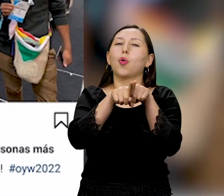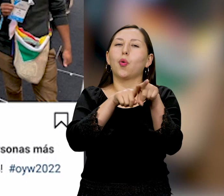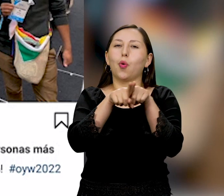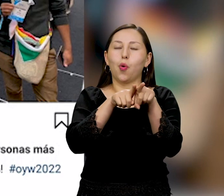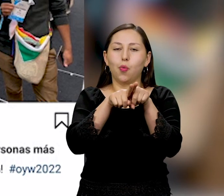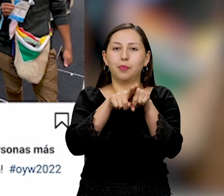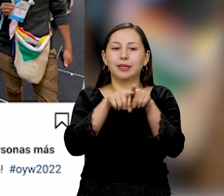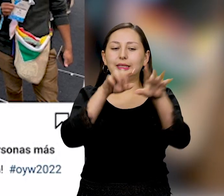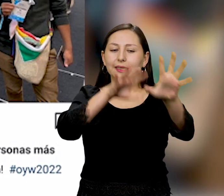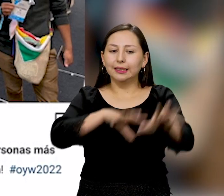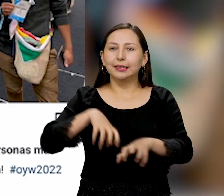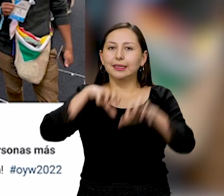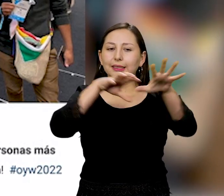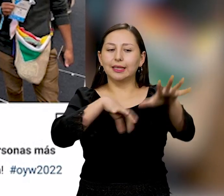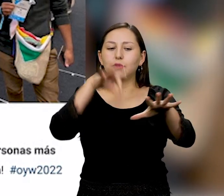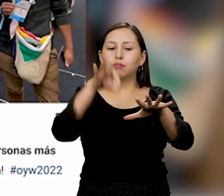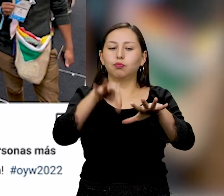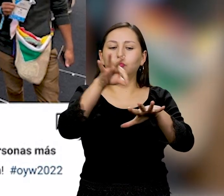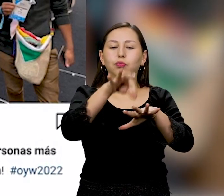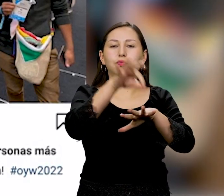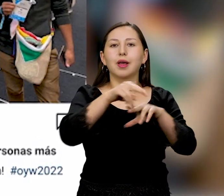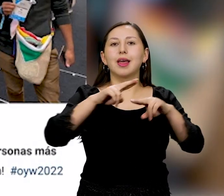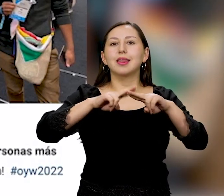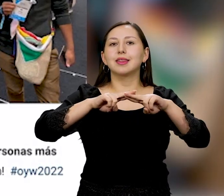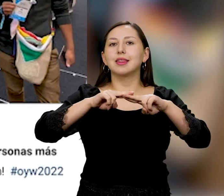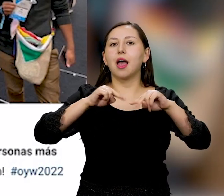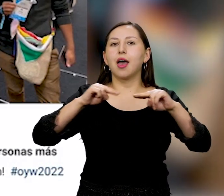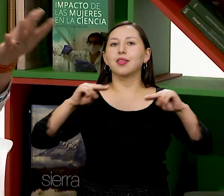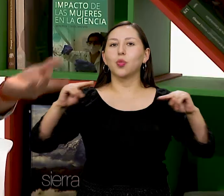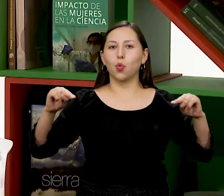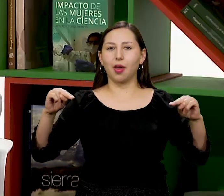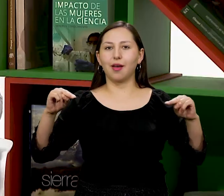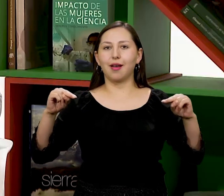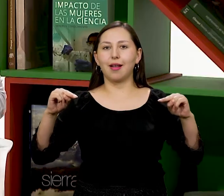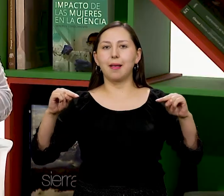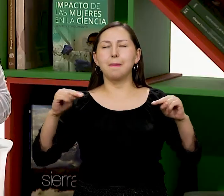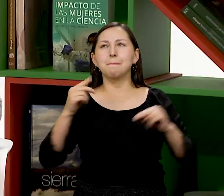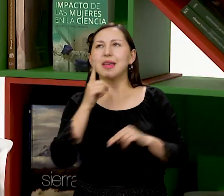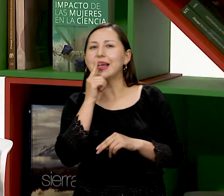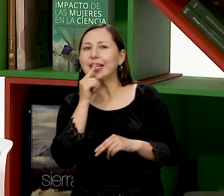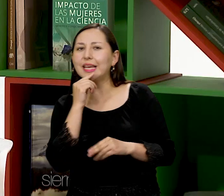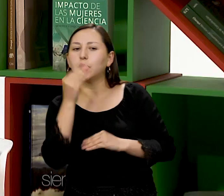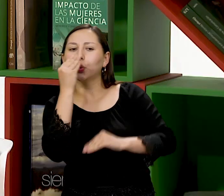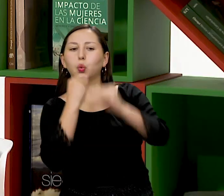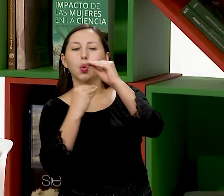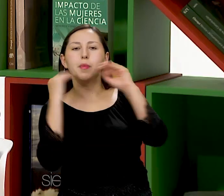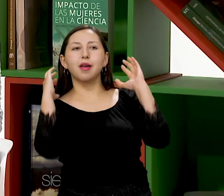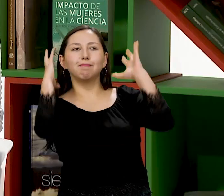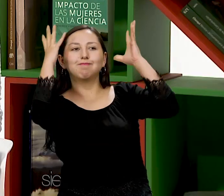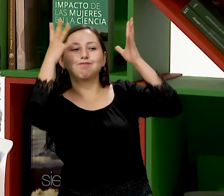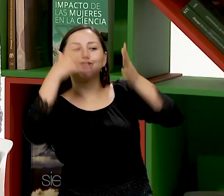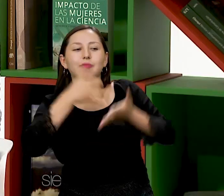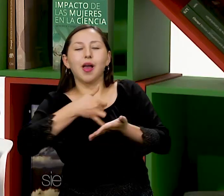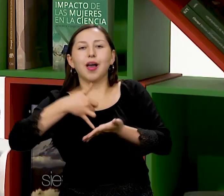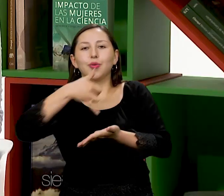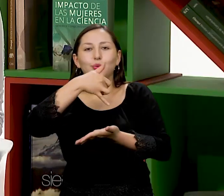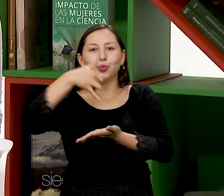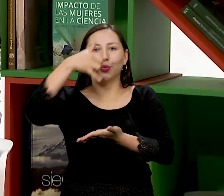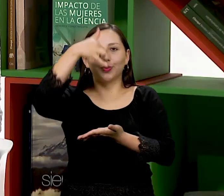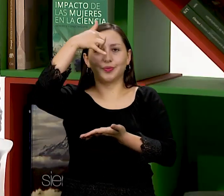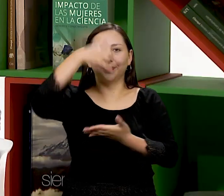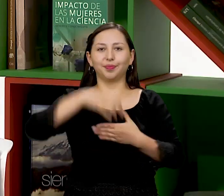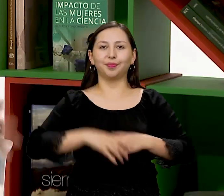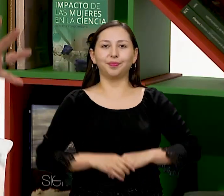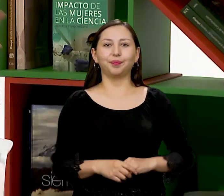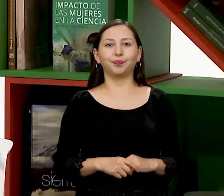concursamos con este proyecto. Qué interesante, interesante lo que nos estás comentando. Y también creo